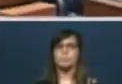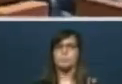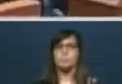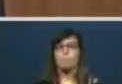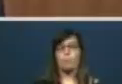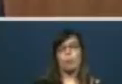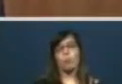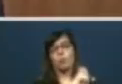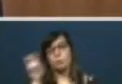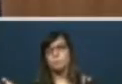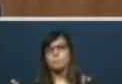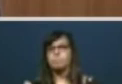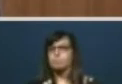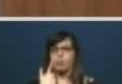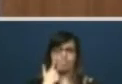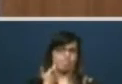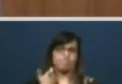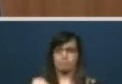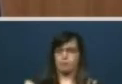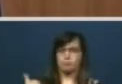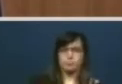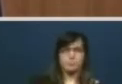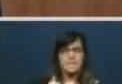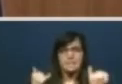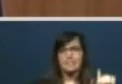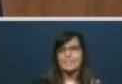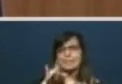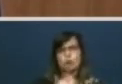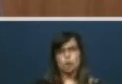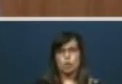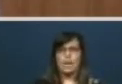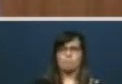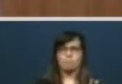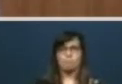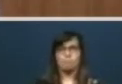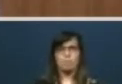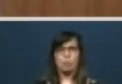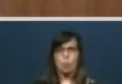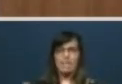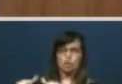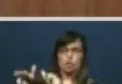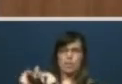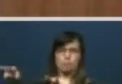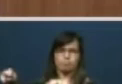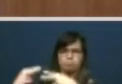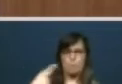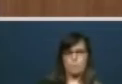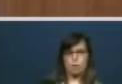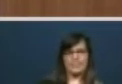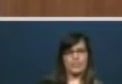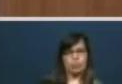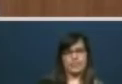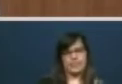por otra parte es evidente que a lo largo de estos años de crisis se ha producido un importante deterioro de la valoración social de la política